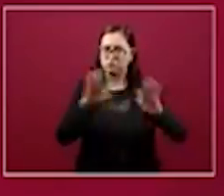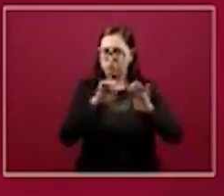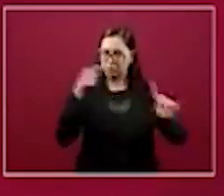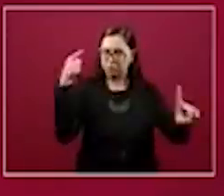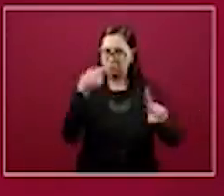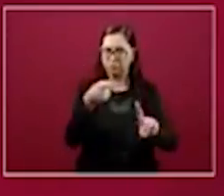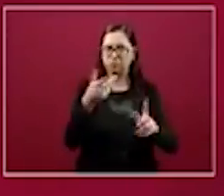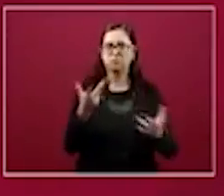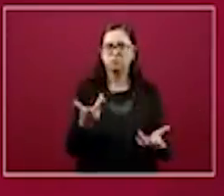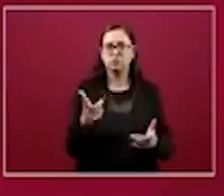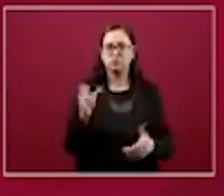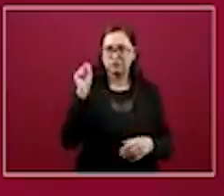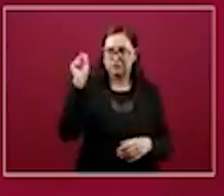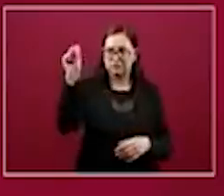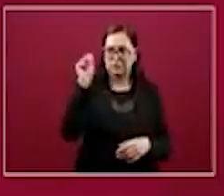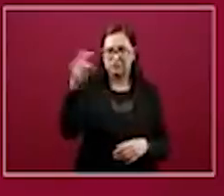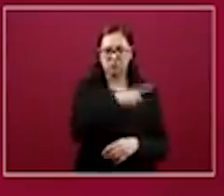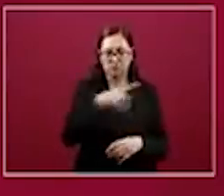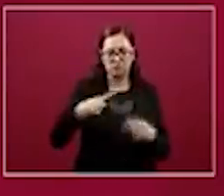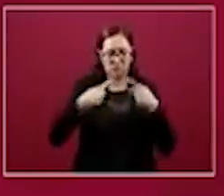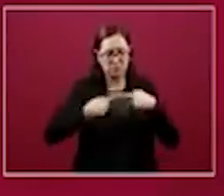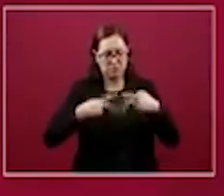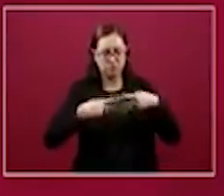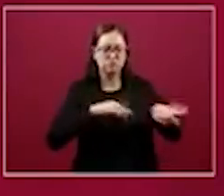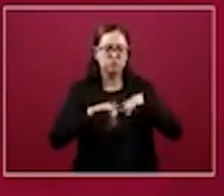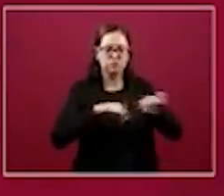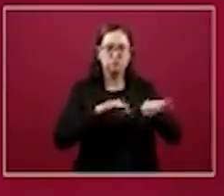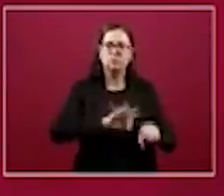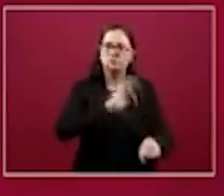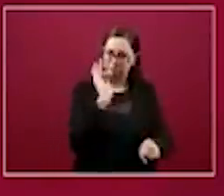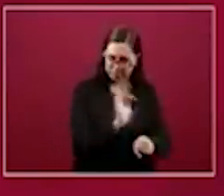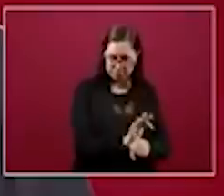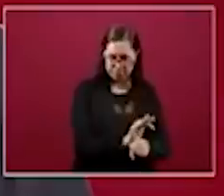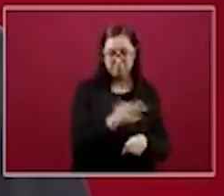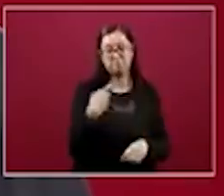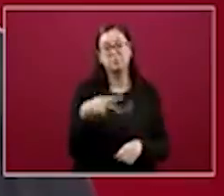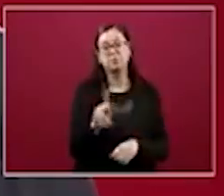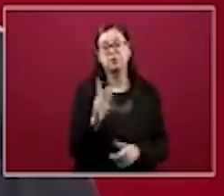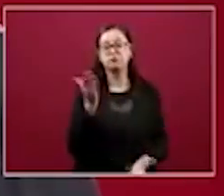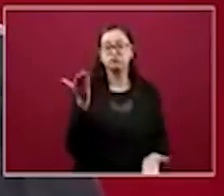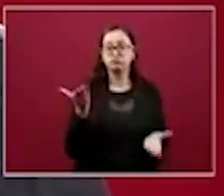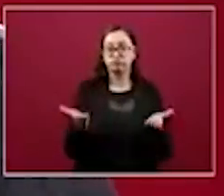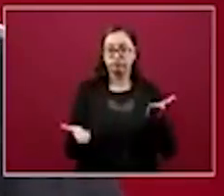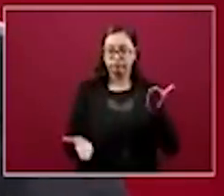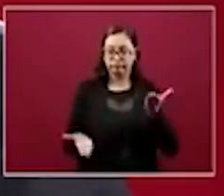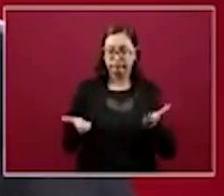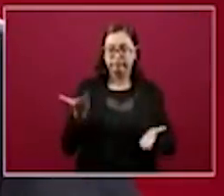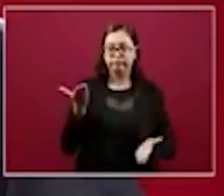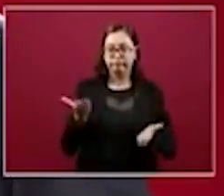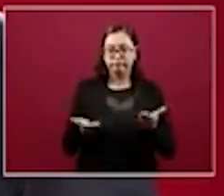proteger, defender a los trabajadores, pero que se haga con equilibrio, de acuerdo